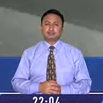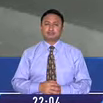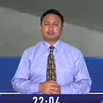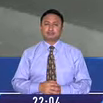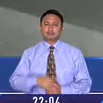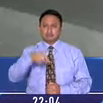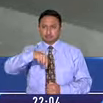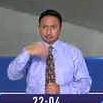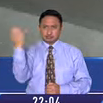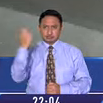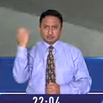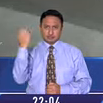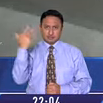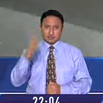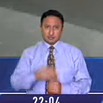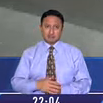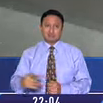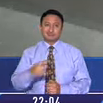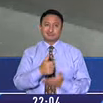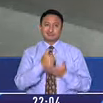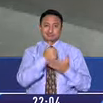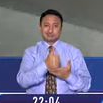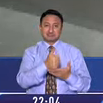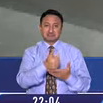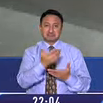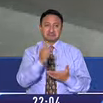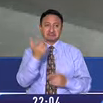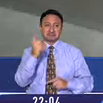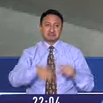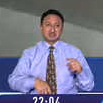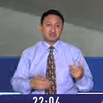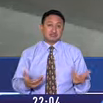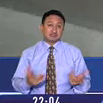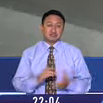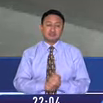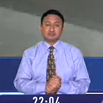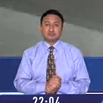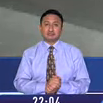se activaron las alarmas, nada impidió el hecho.